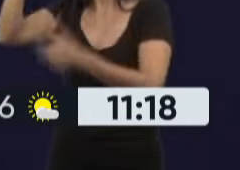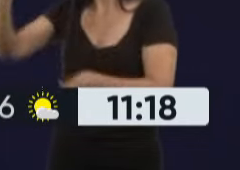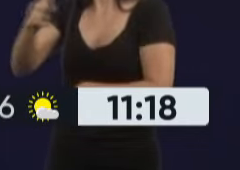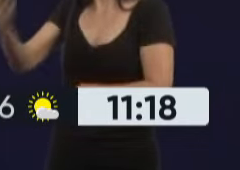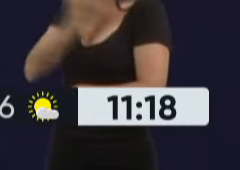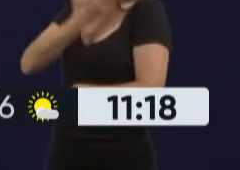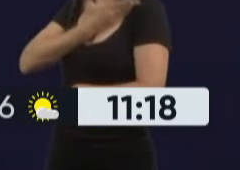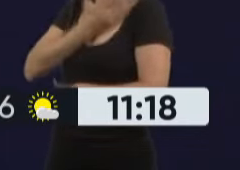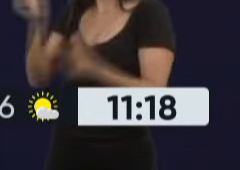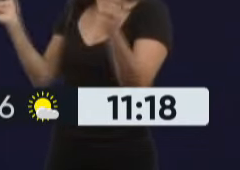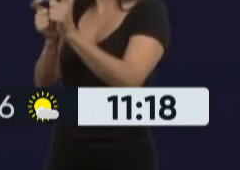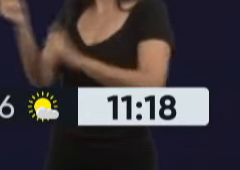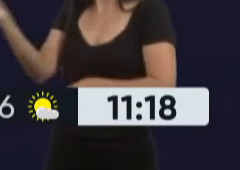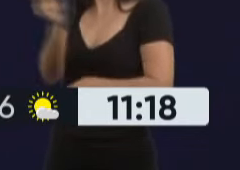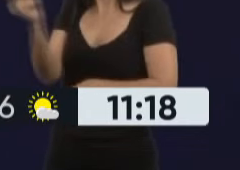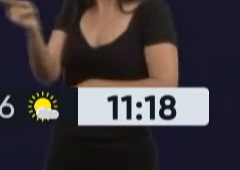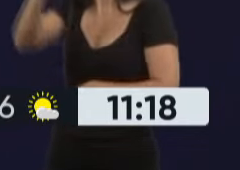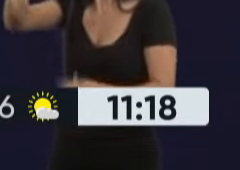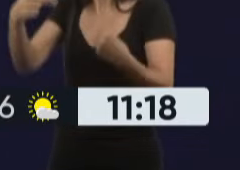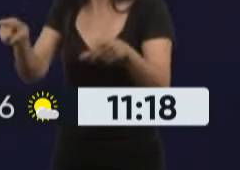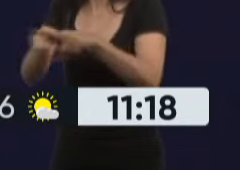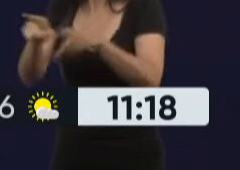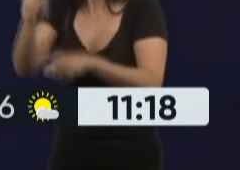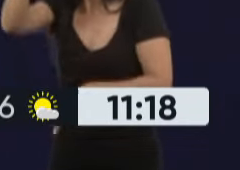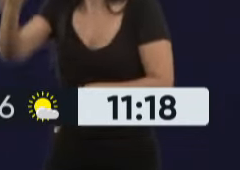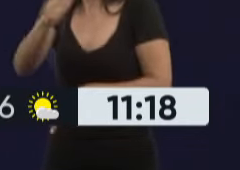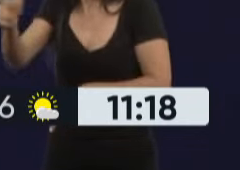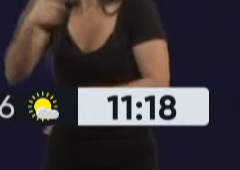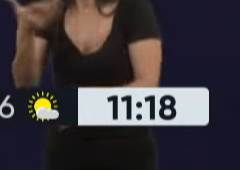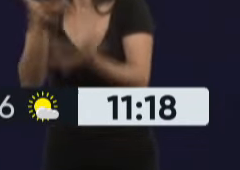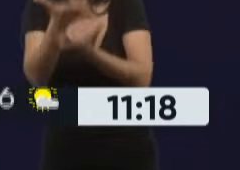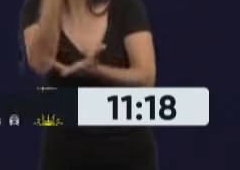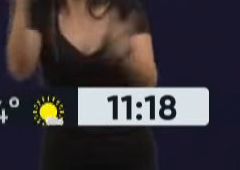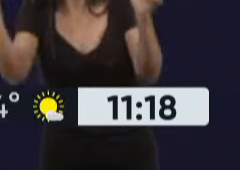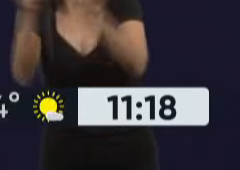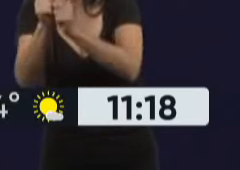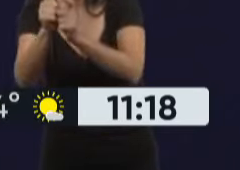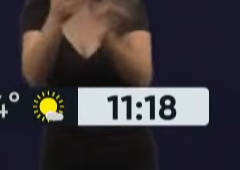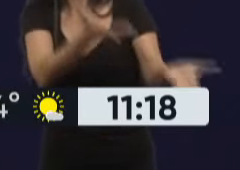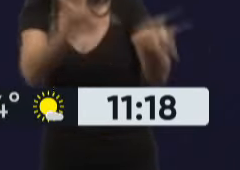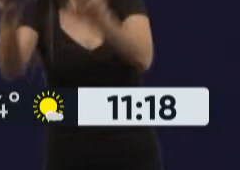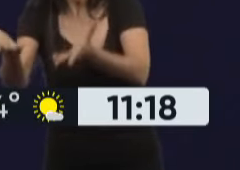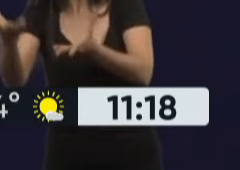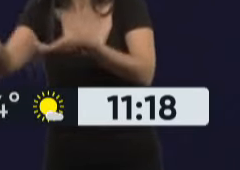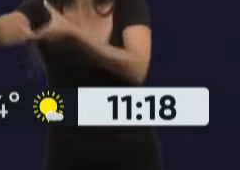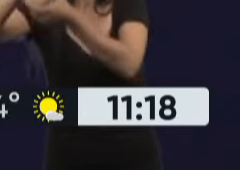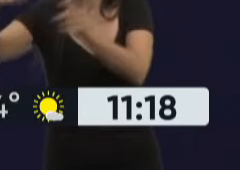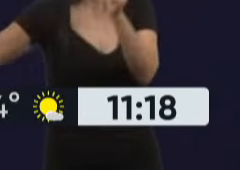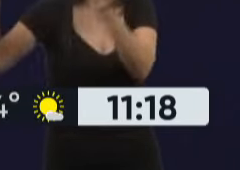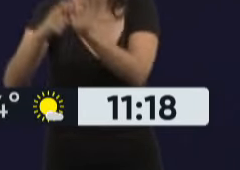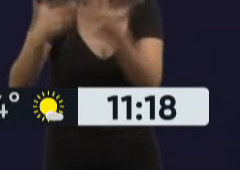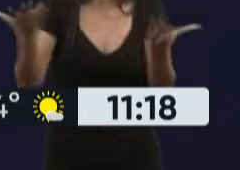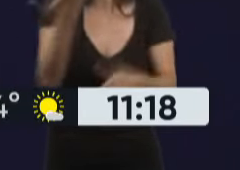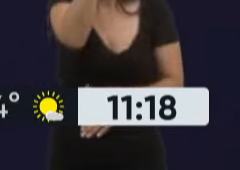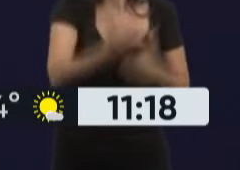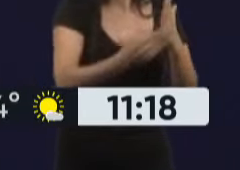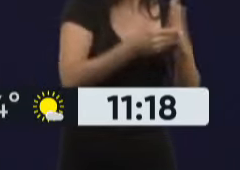fue motivado por por su santidad quien la invitó a a una audiencia con él cosa que la ministra por